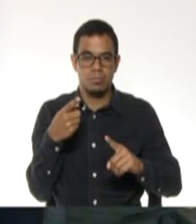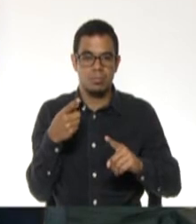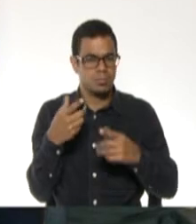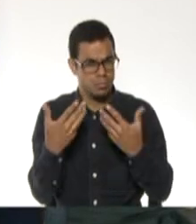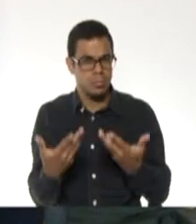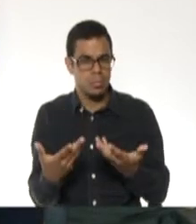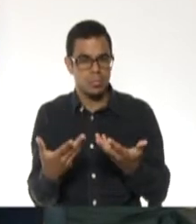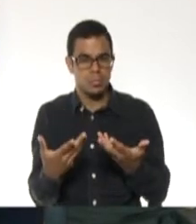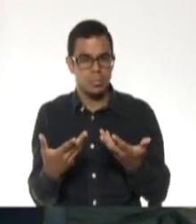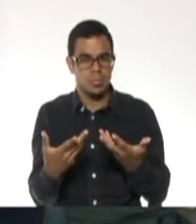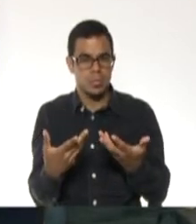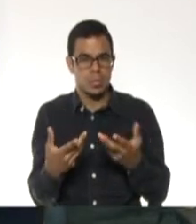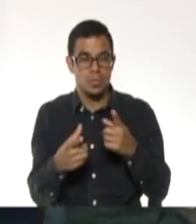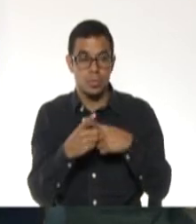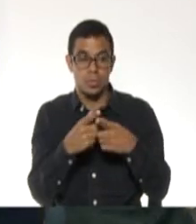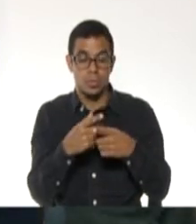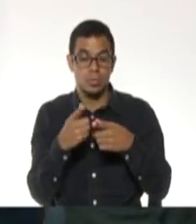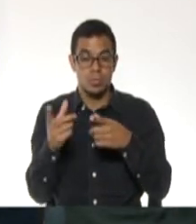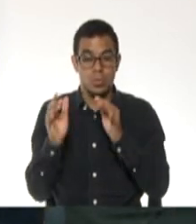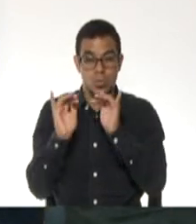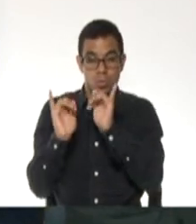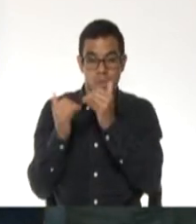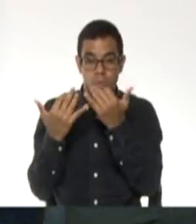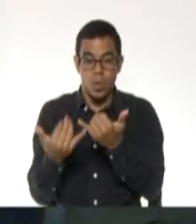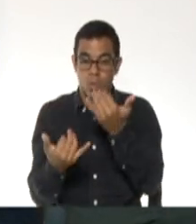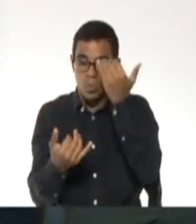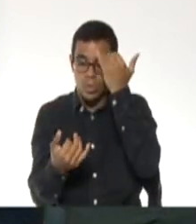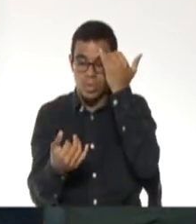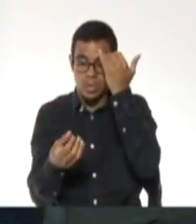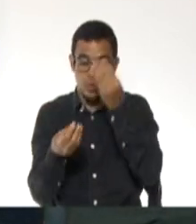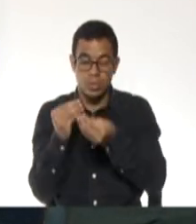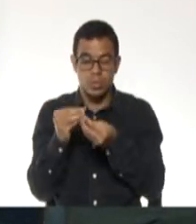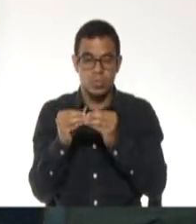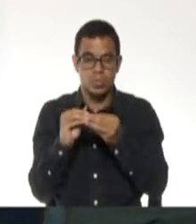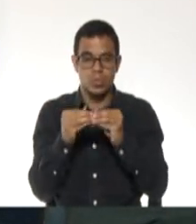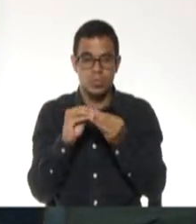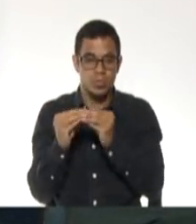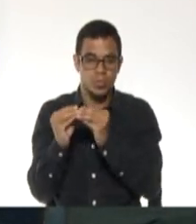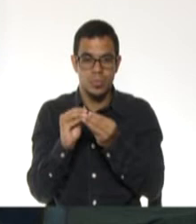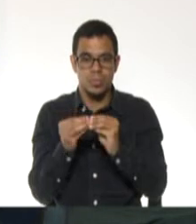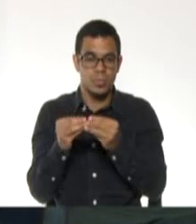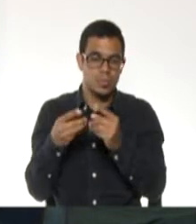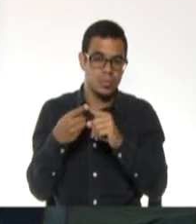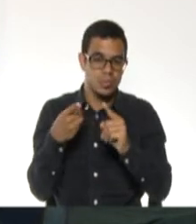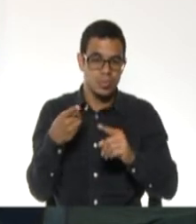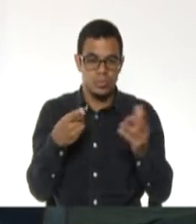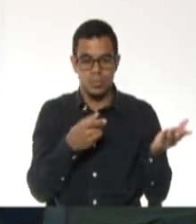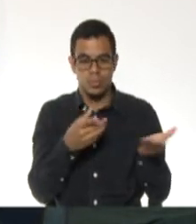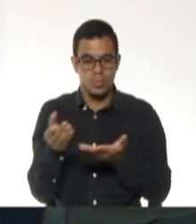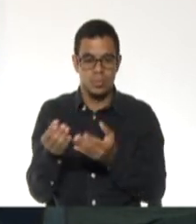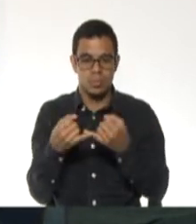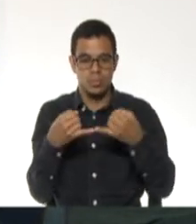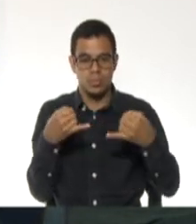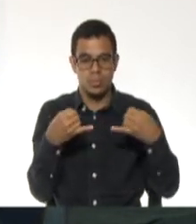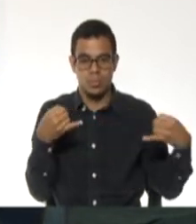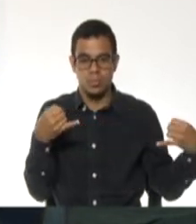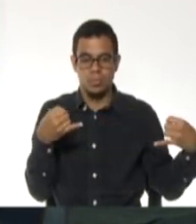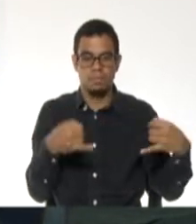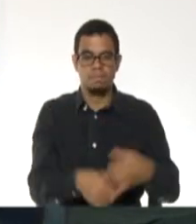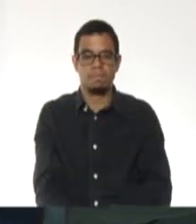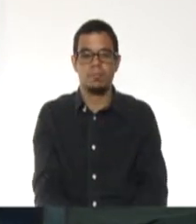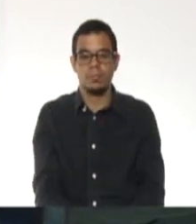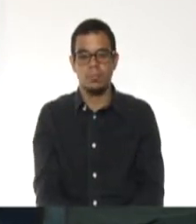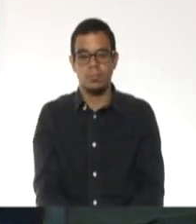de que este transductor que cambia la energía eléctrica en energía calórica, esto que está aquí